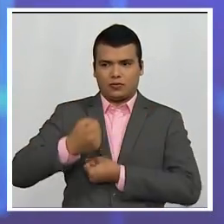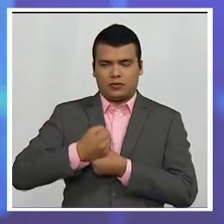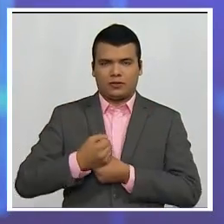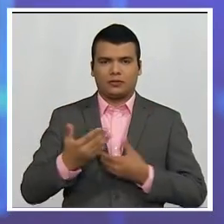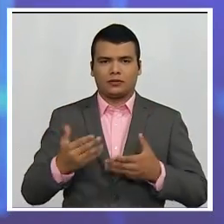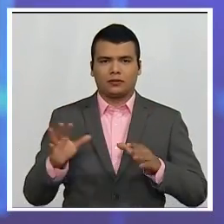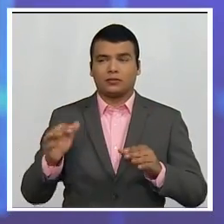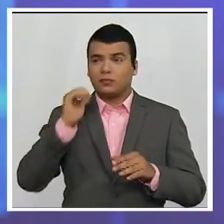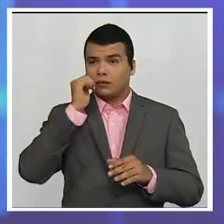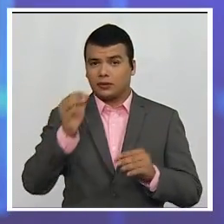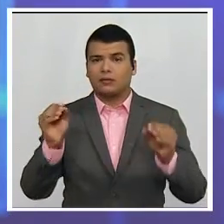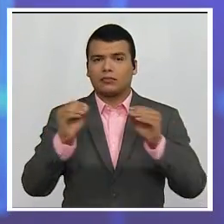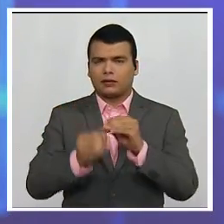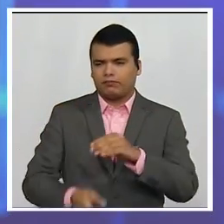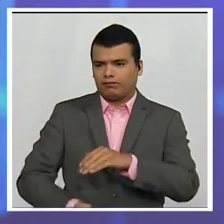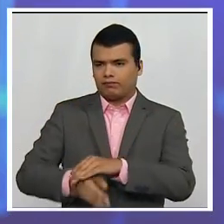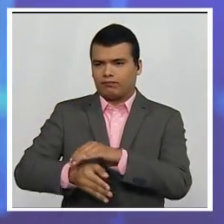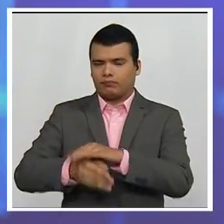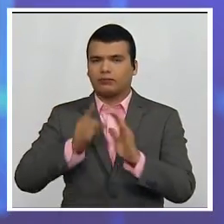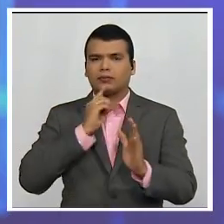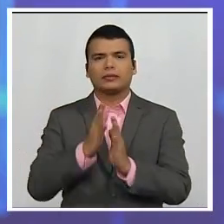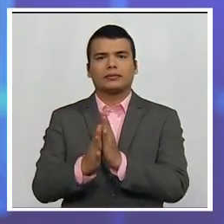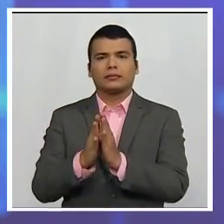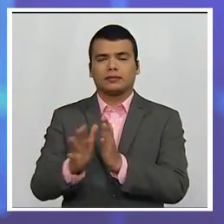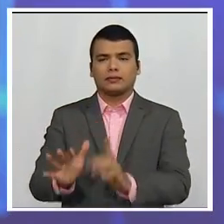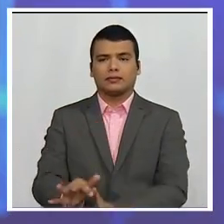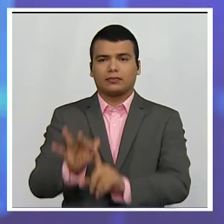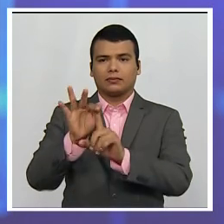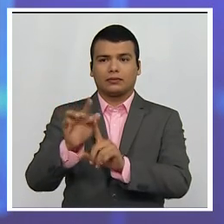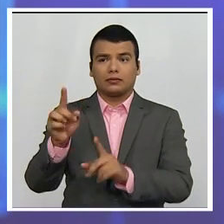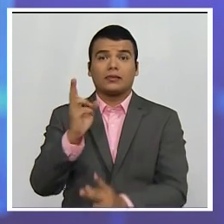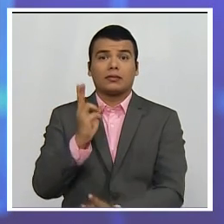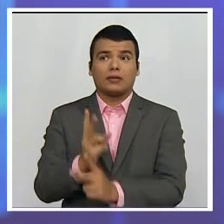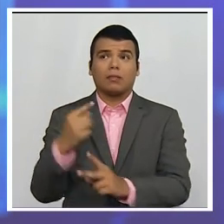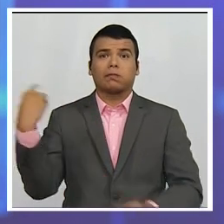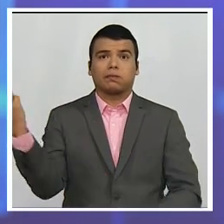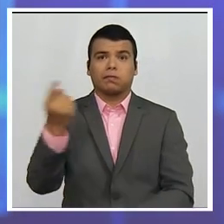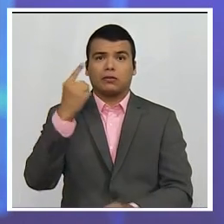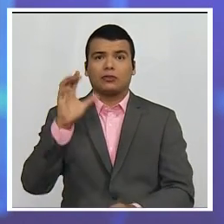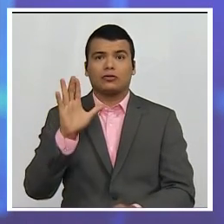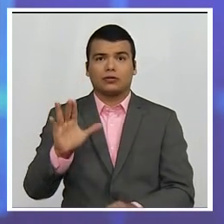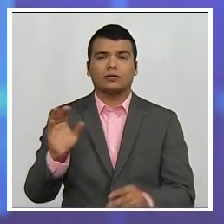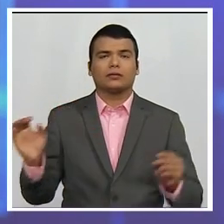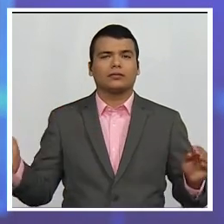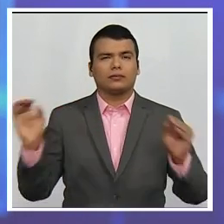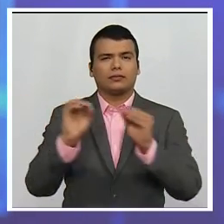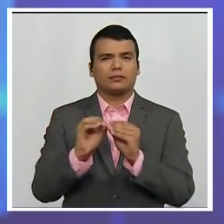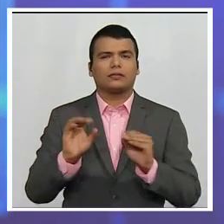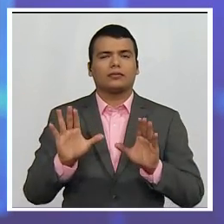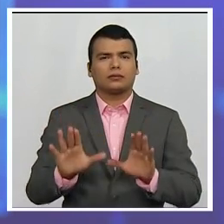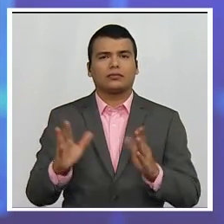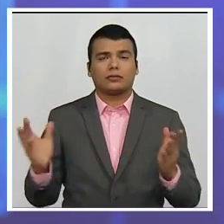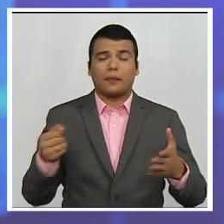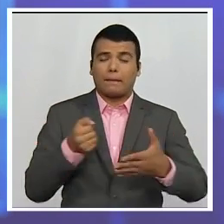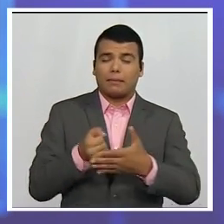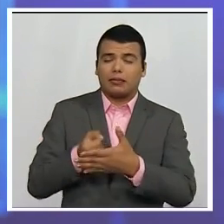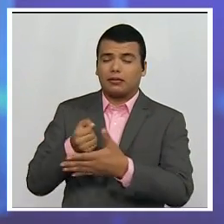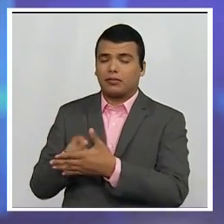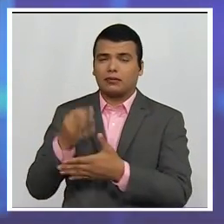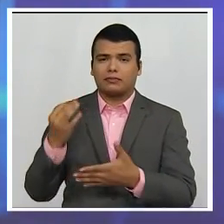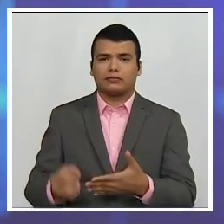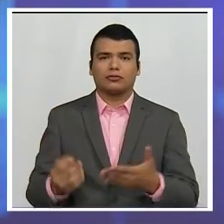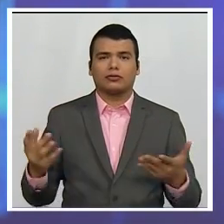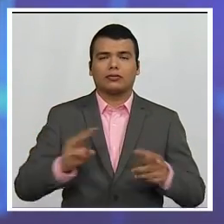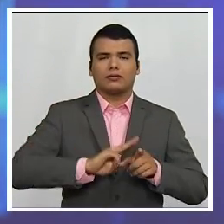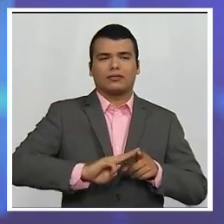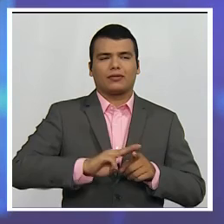mañana continuaremos con estos informes especiales inseguridad sobre ruedas y continuamos con el tema de la accidentalidad especialmente en el